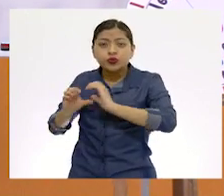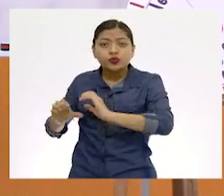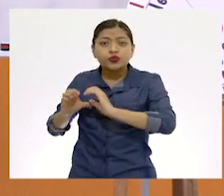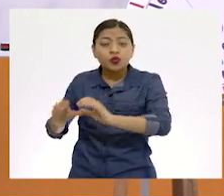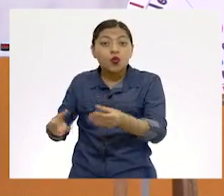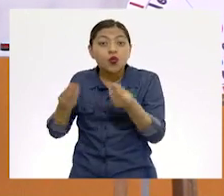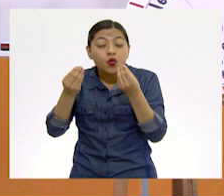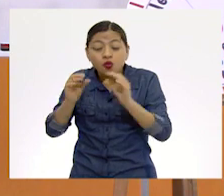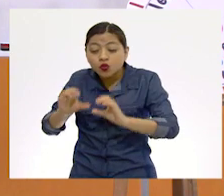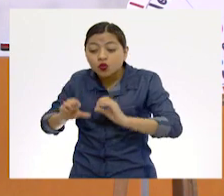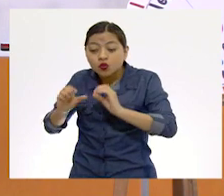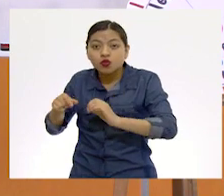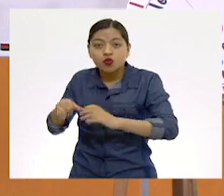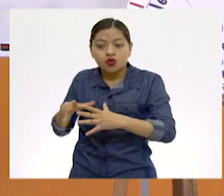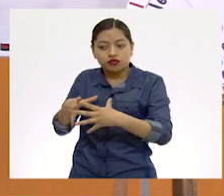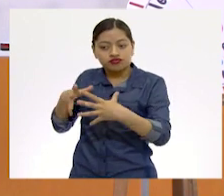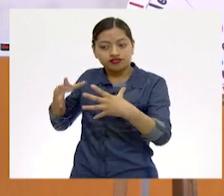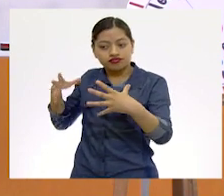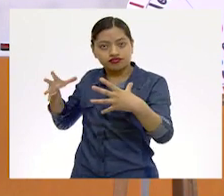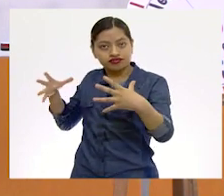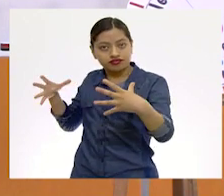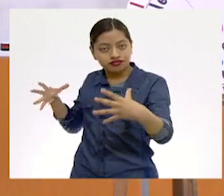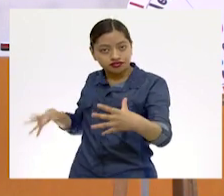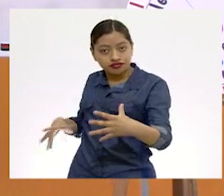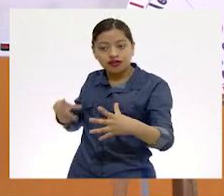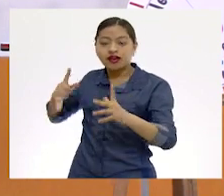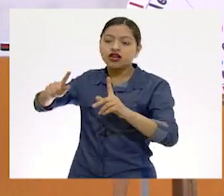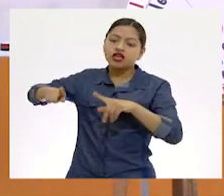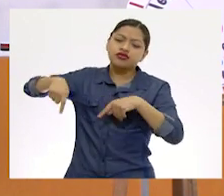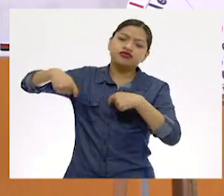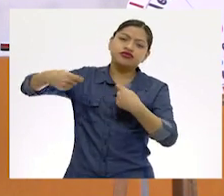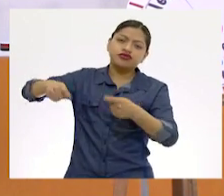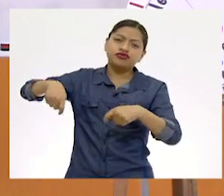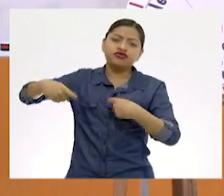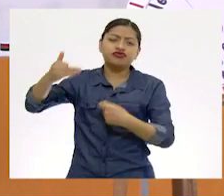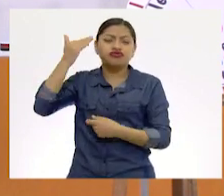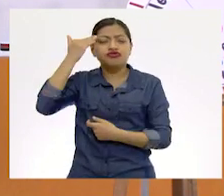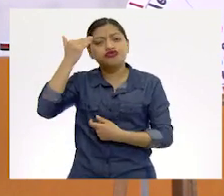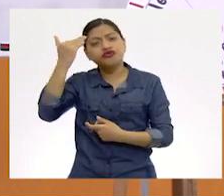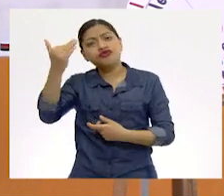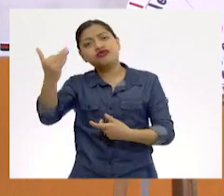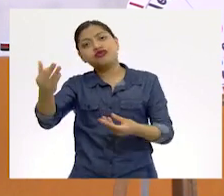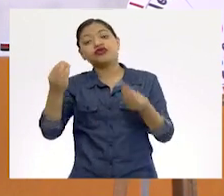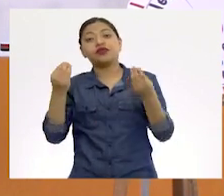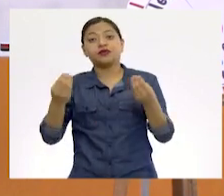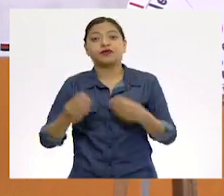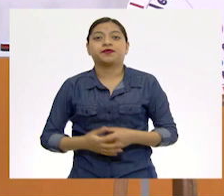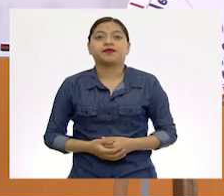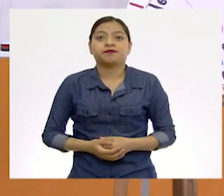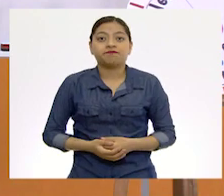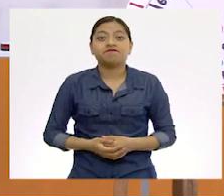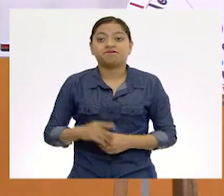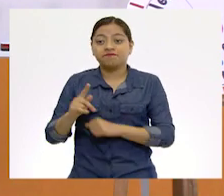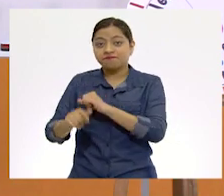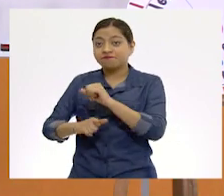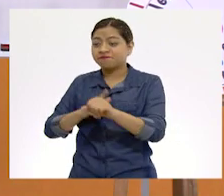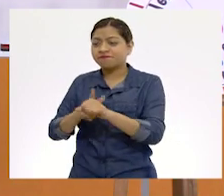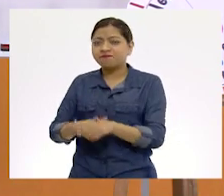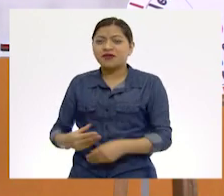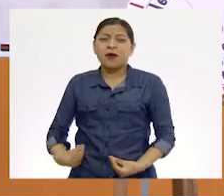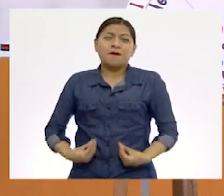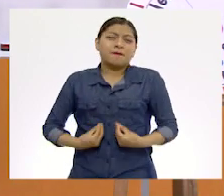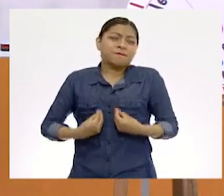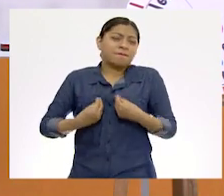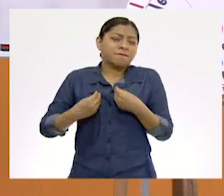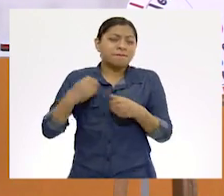llegaron a crecer bastante y vivieron en mi familia durante mucho tiempo. Fíjate nada más. Son animales muy longevos, o sea que